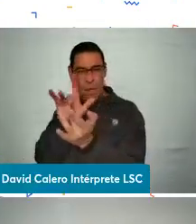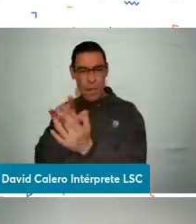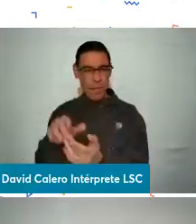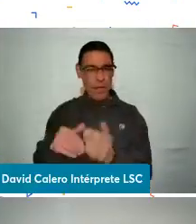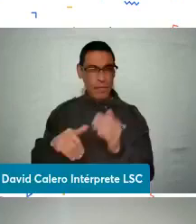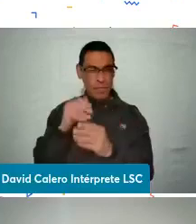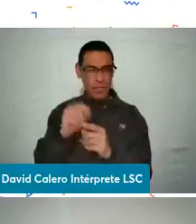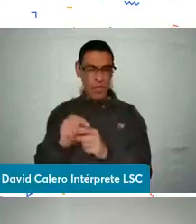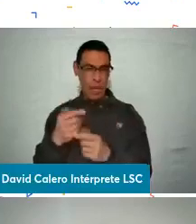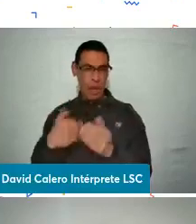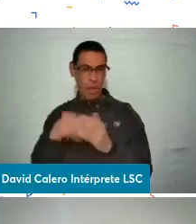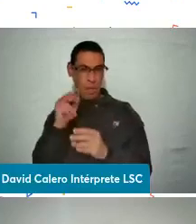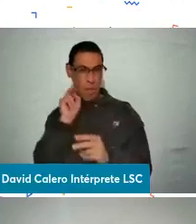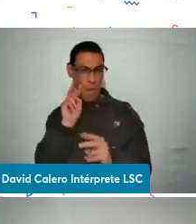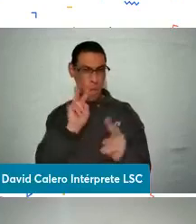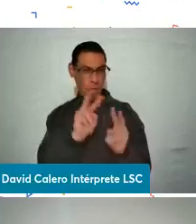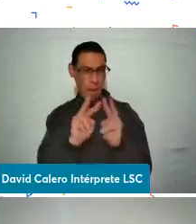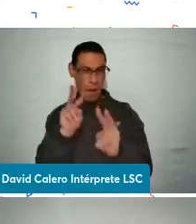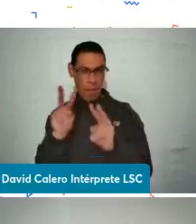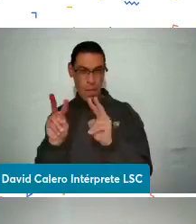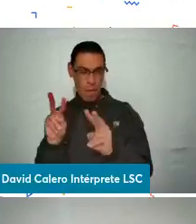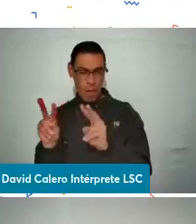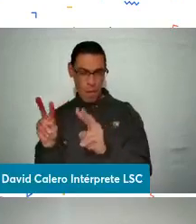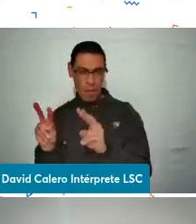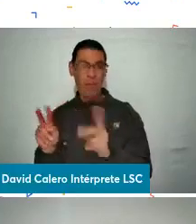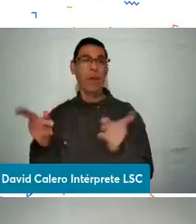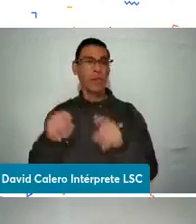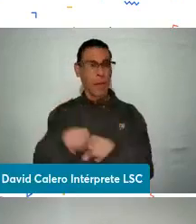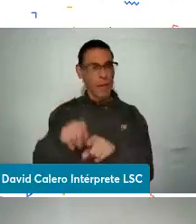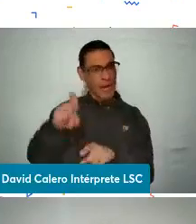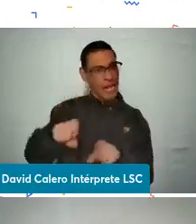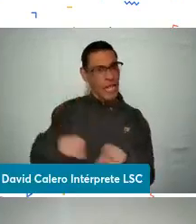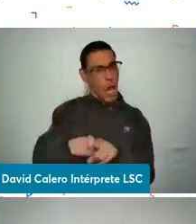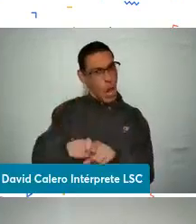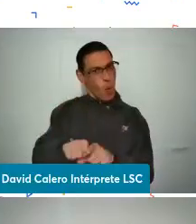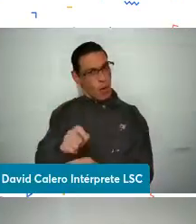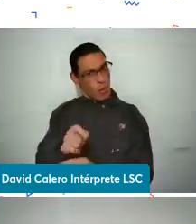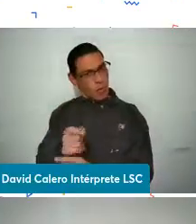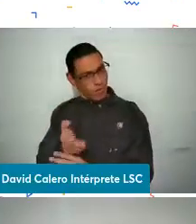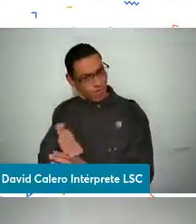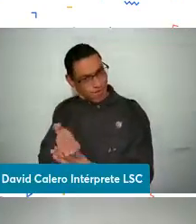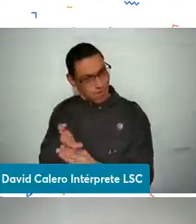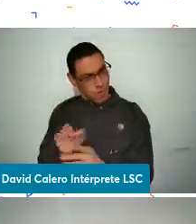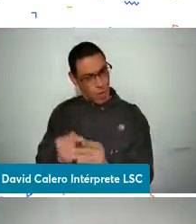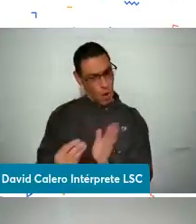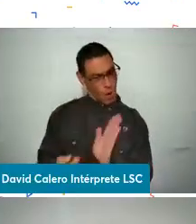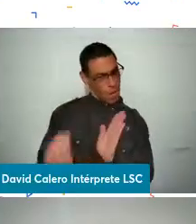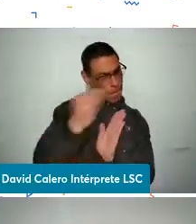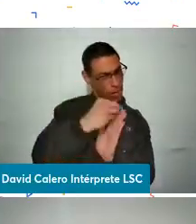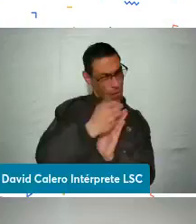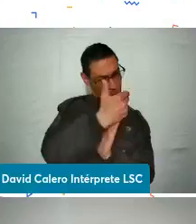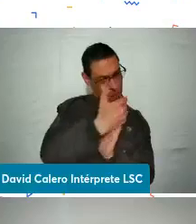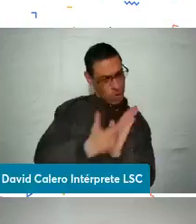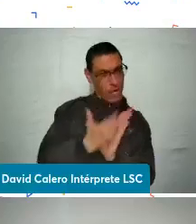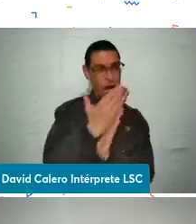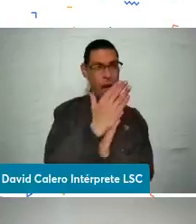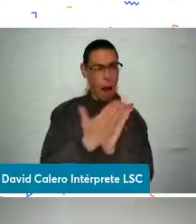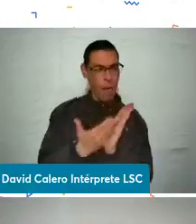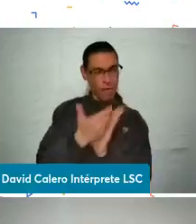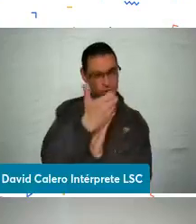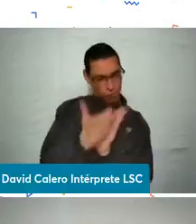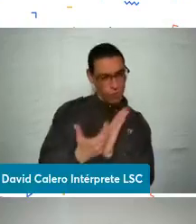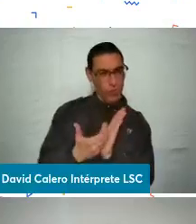bien, pero también debíamos de ser rigurosos con un registro. Entonces, también hay que mirar esa parte. Y lo